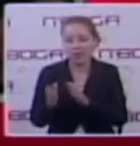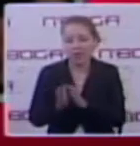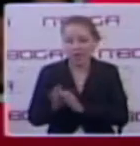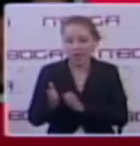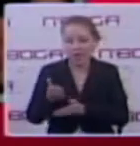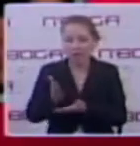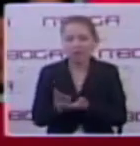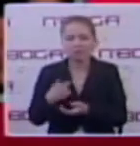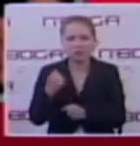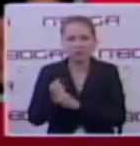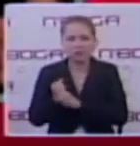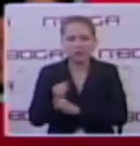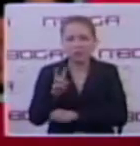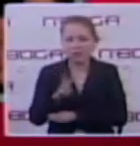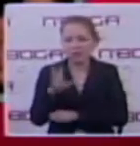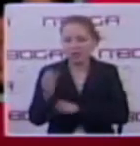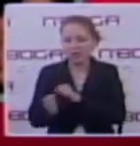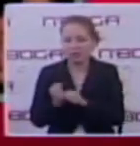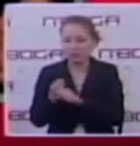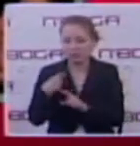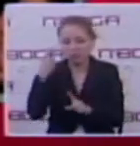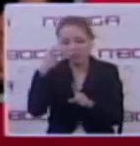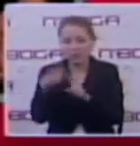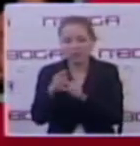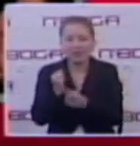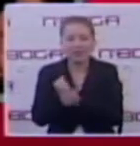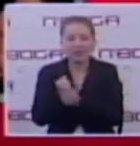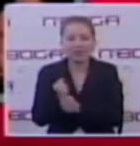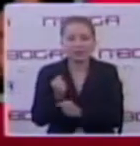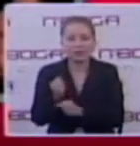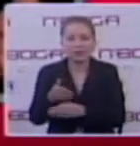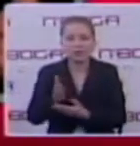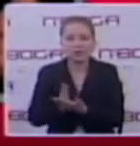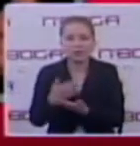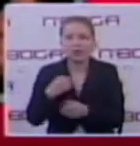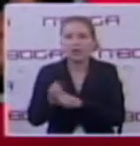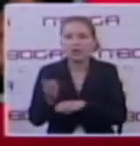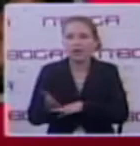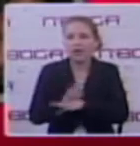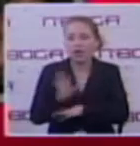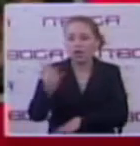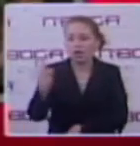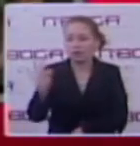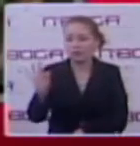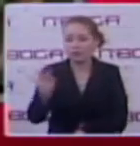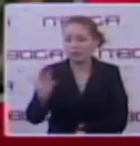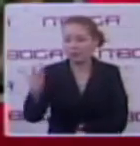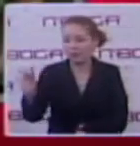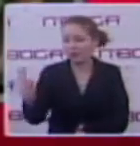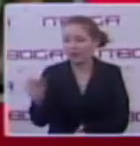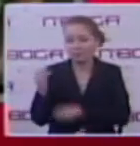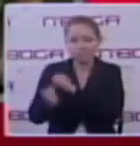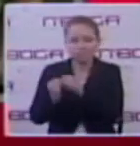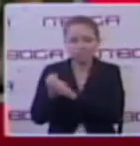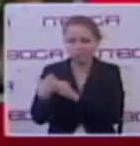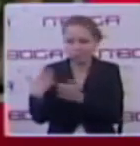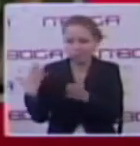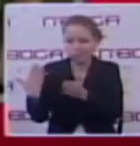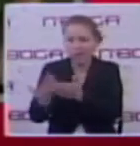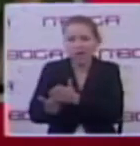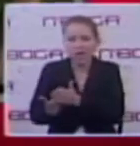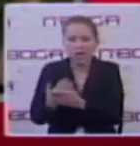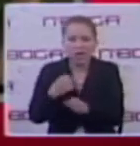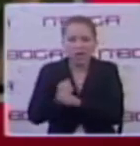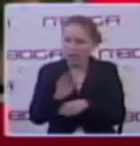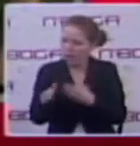que yo trabajo más o menos 25 años en el cacao. Yo empecé a trabajar con cacao en el año 89. Entonces he podido o he tenido la suerte de